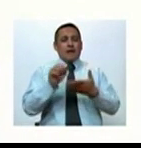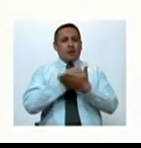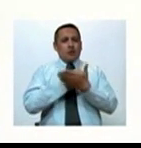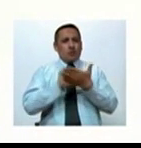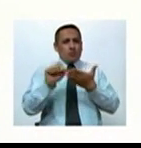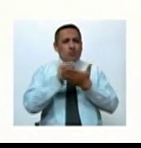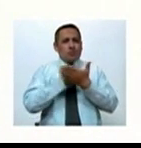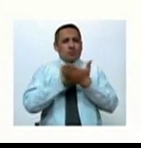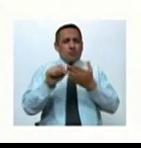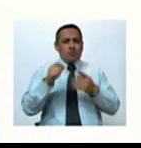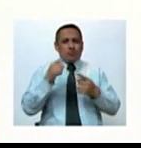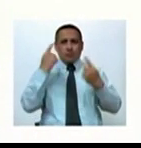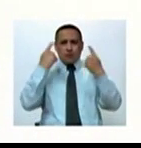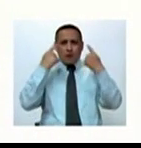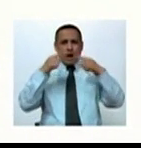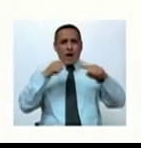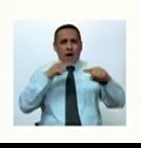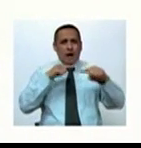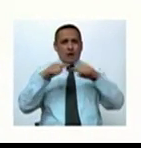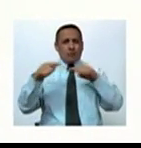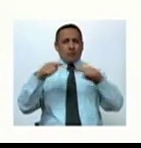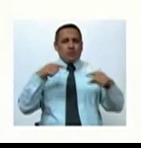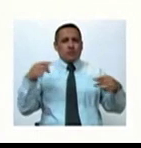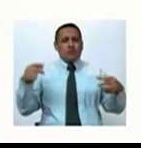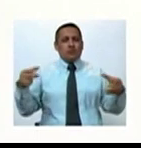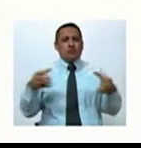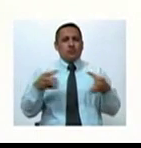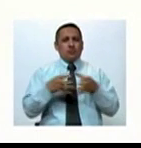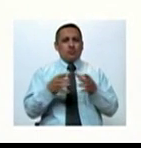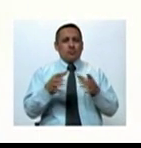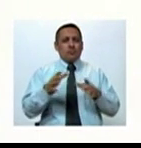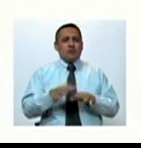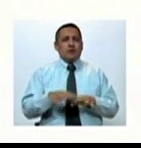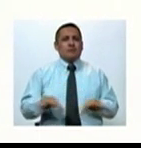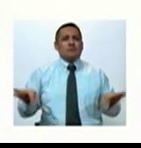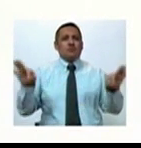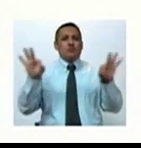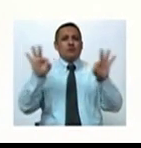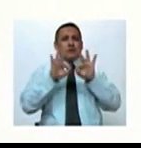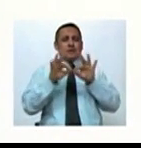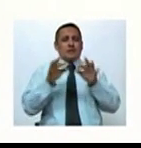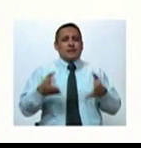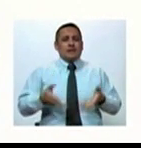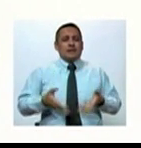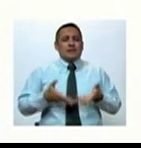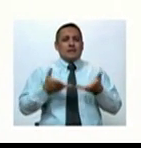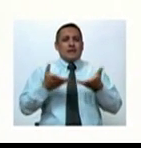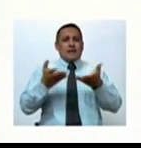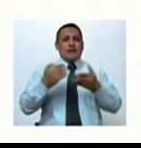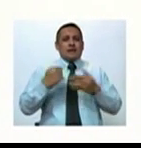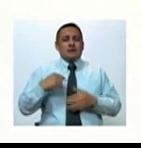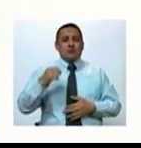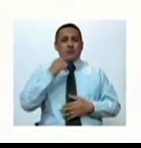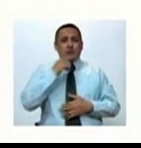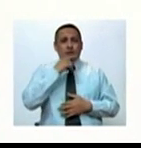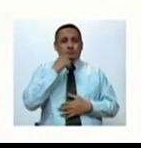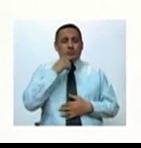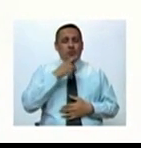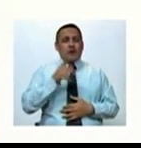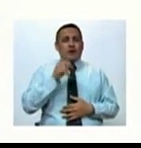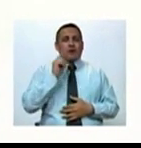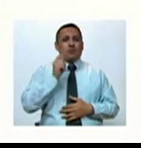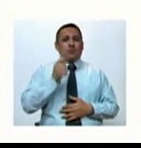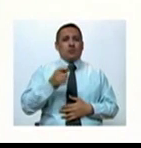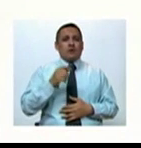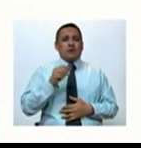compiladora, la coordinadora de esta importante importante entrega es una